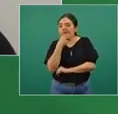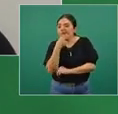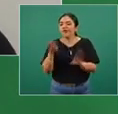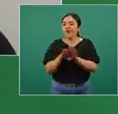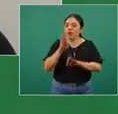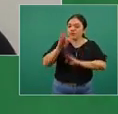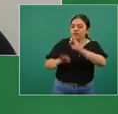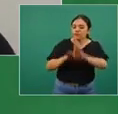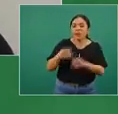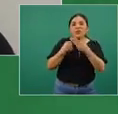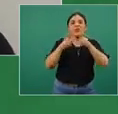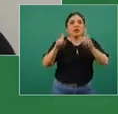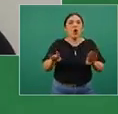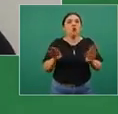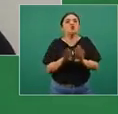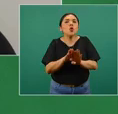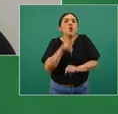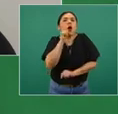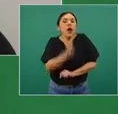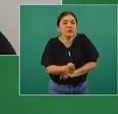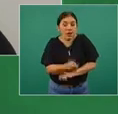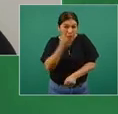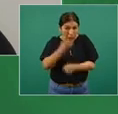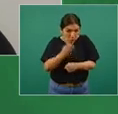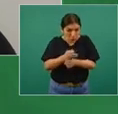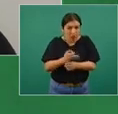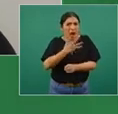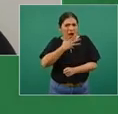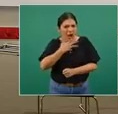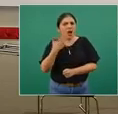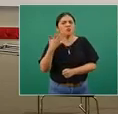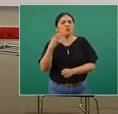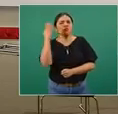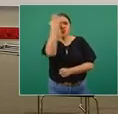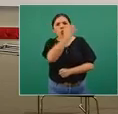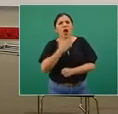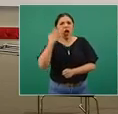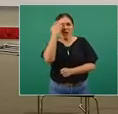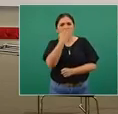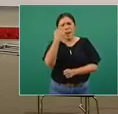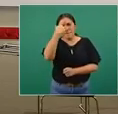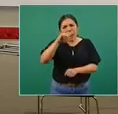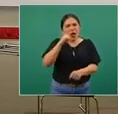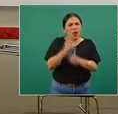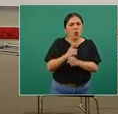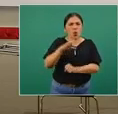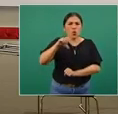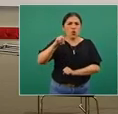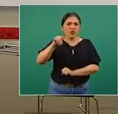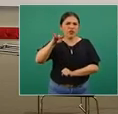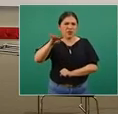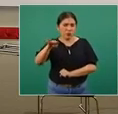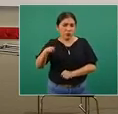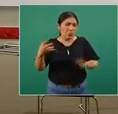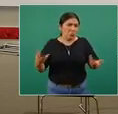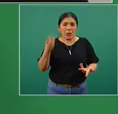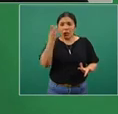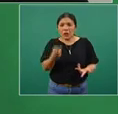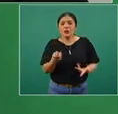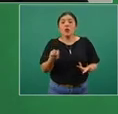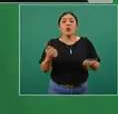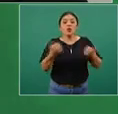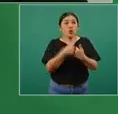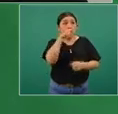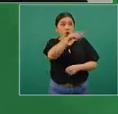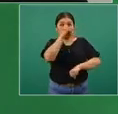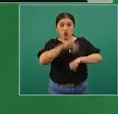un seguimiento muy puntual. Ahorita tenemos acceso a pruebas diagnósticas para la COVID-19, por lo tanto el